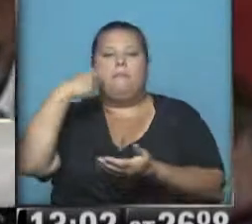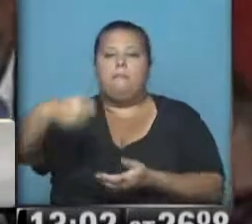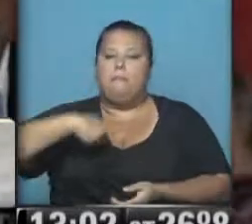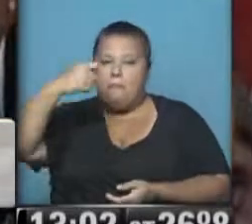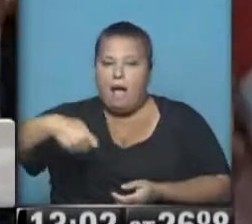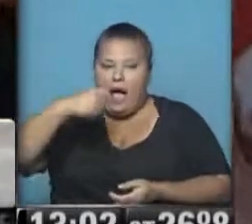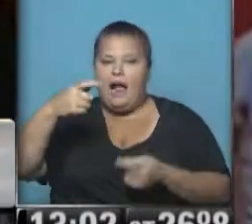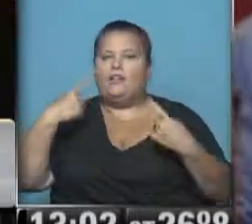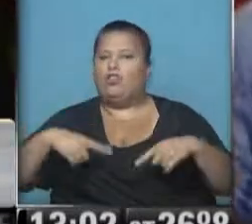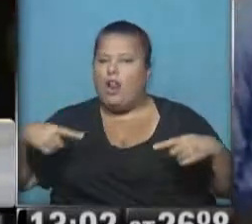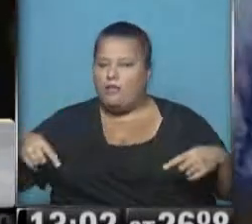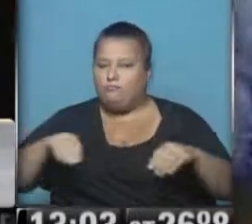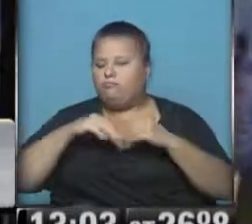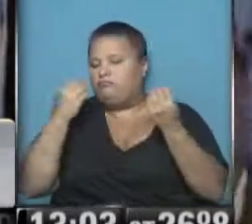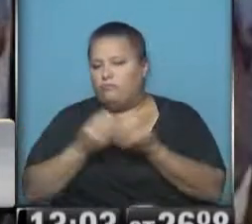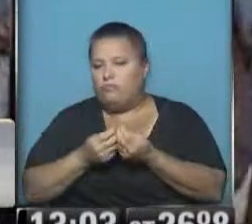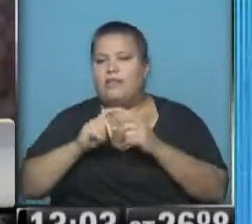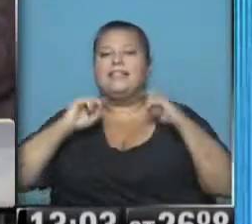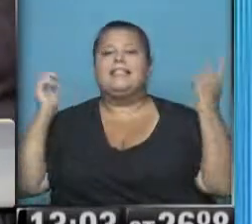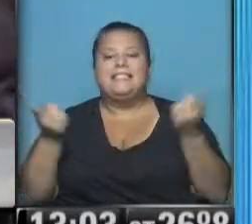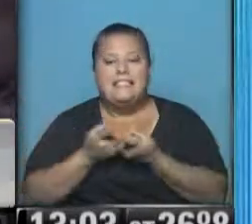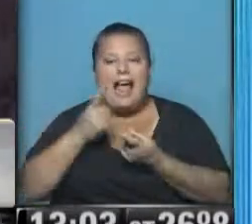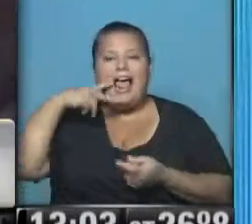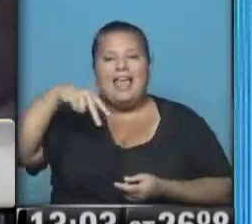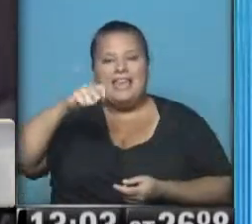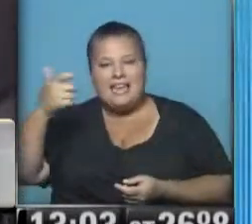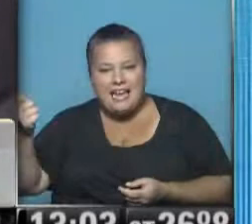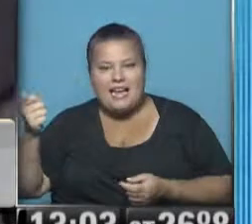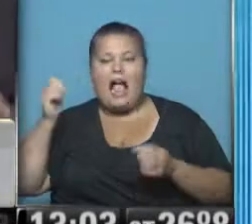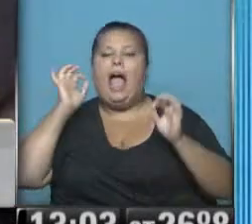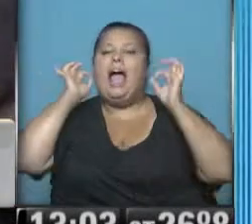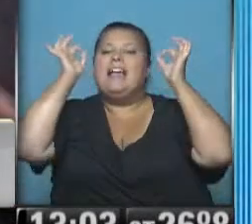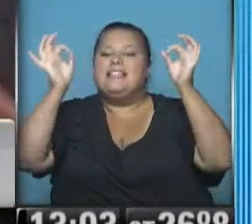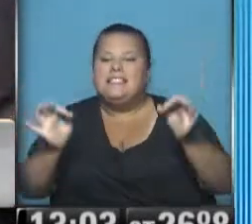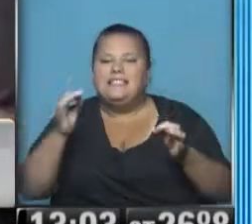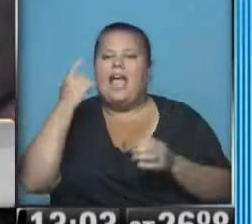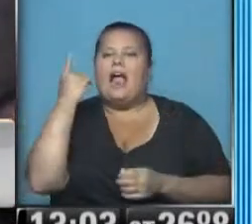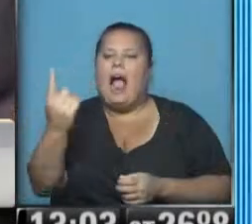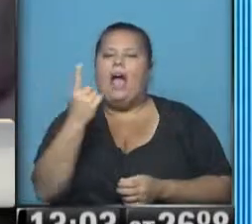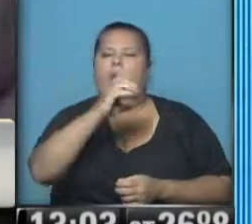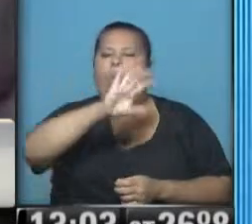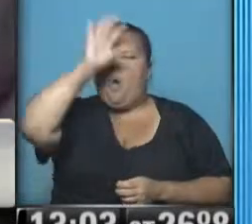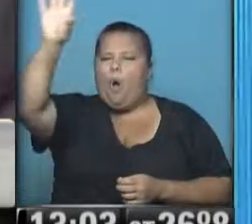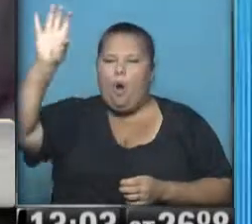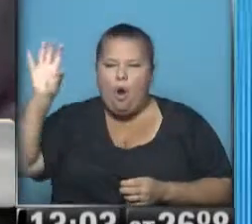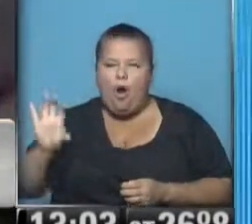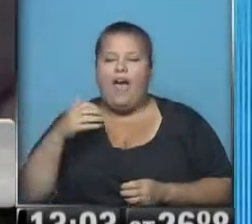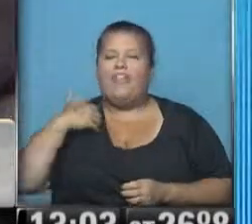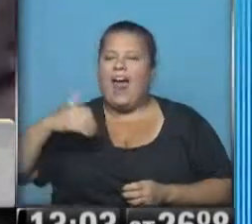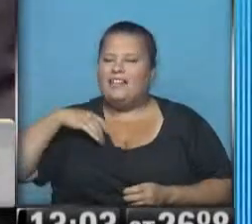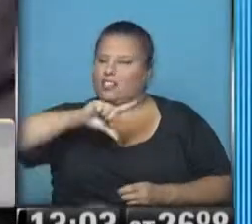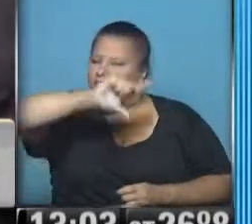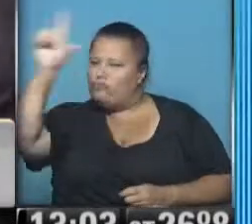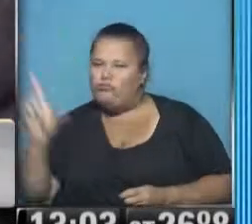de los contenidos, las salas Inca, llegar a cada uno de los rincones de nuestro